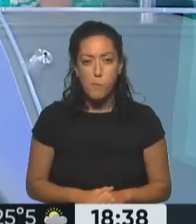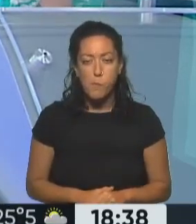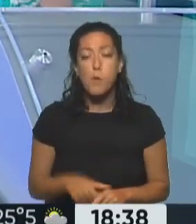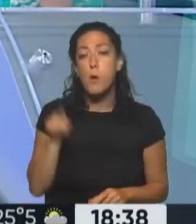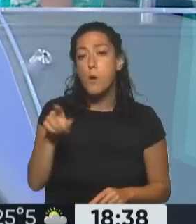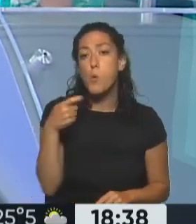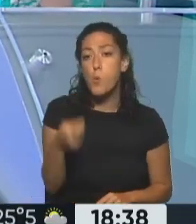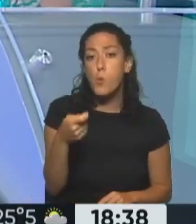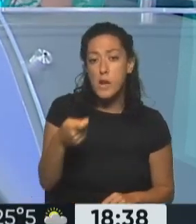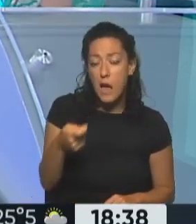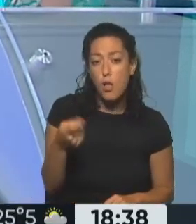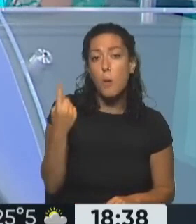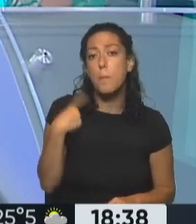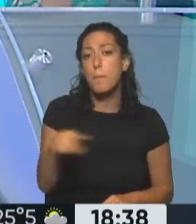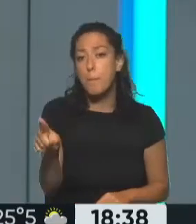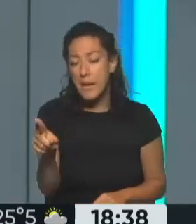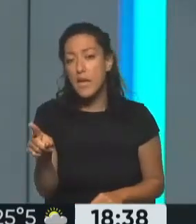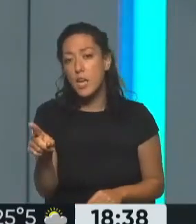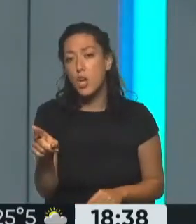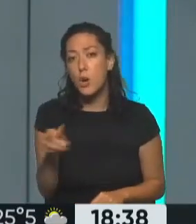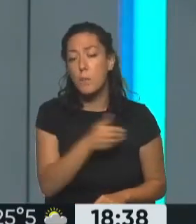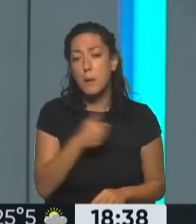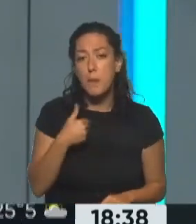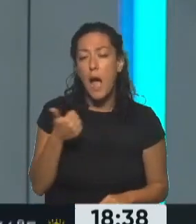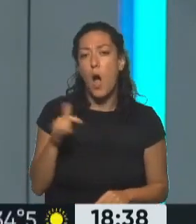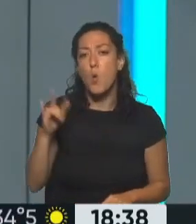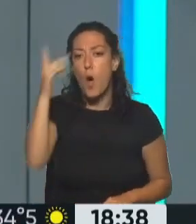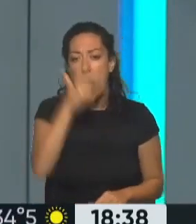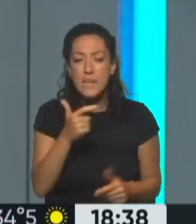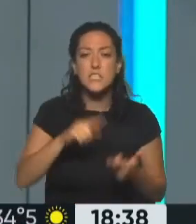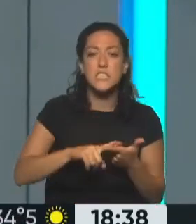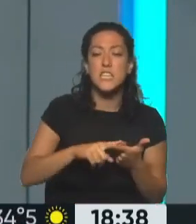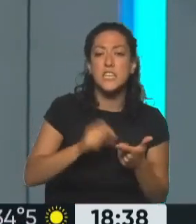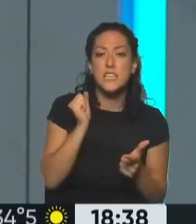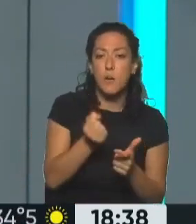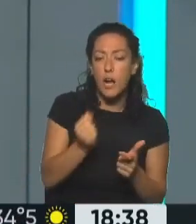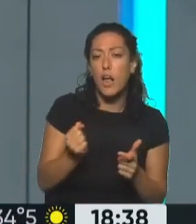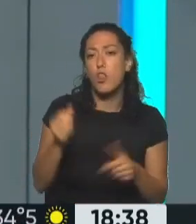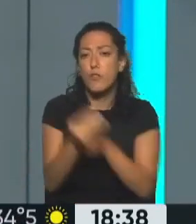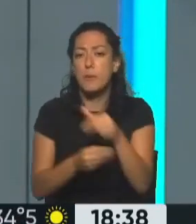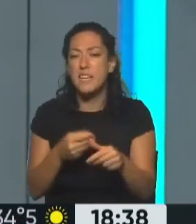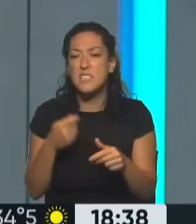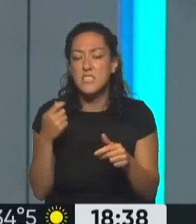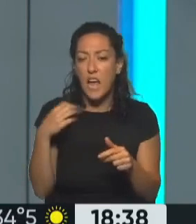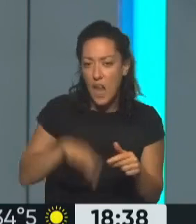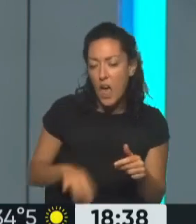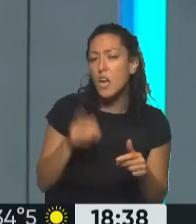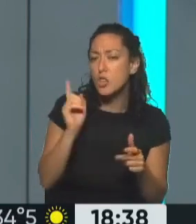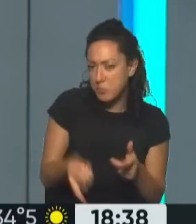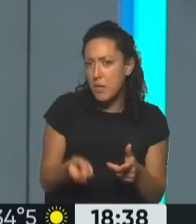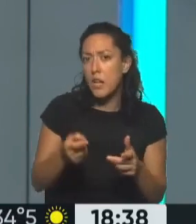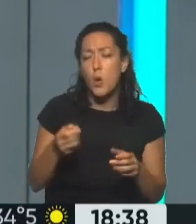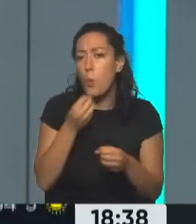Fernanda Raberta deberán gestionar al inicio de cada mes la fe de vida para así recibir la totalidad de lo que les corresponde con